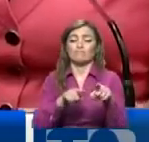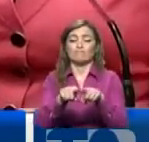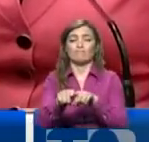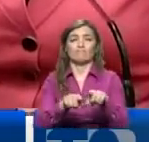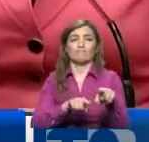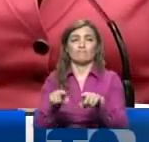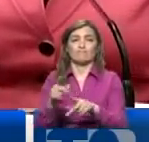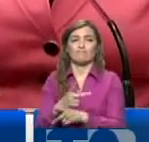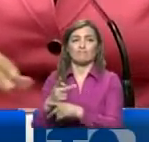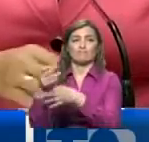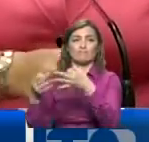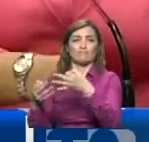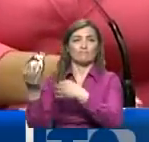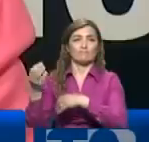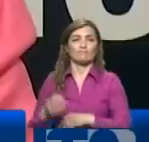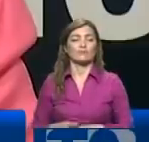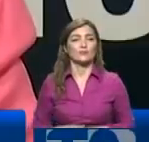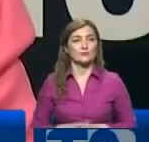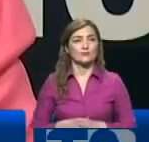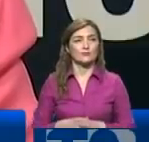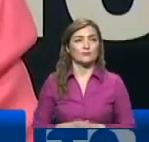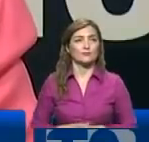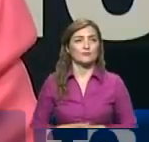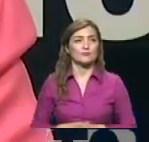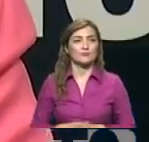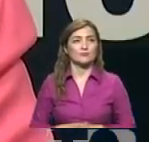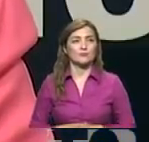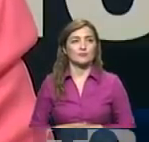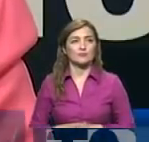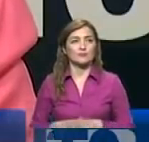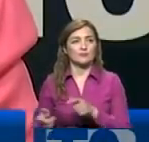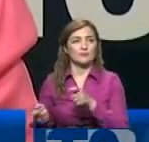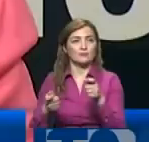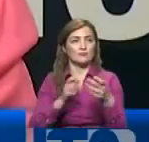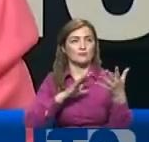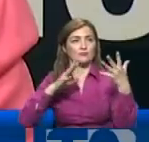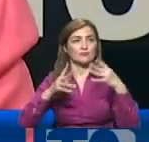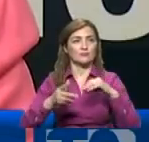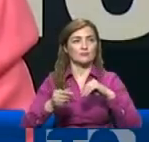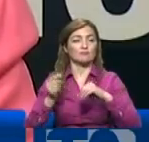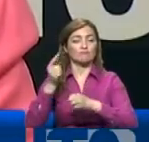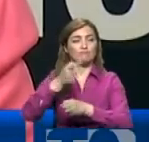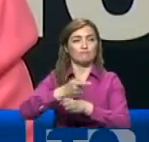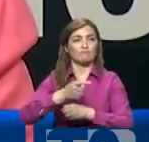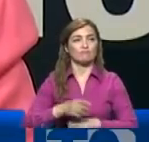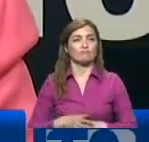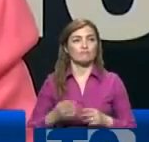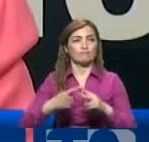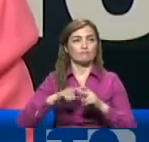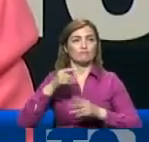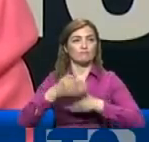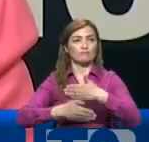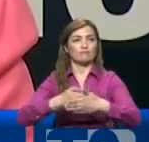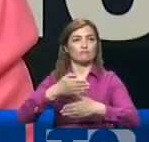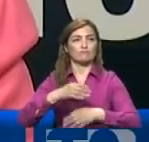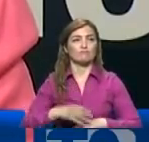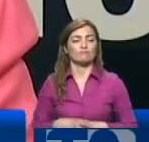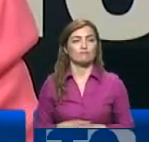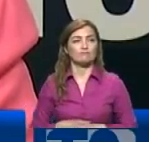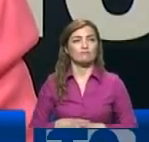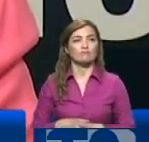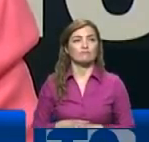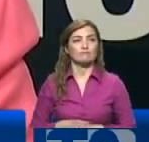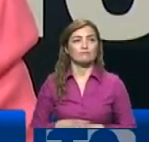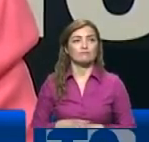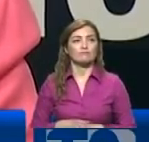concursos del Consejo de la Judicatura. Hemos expedido ya una resolución con el arranque del proceso.